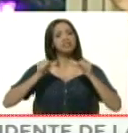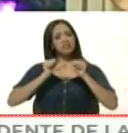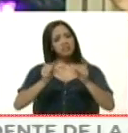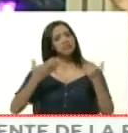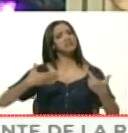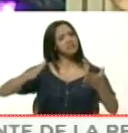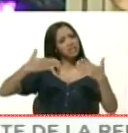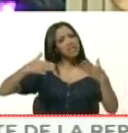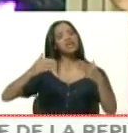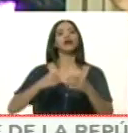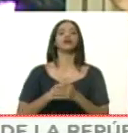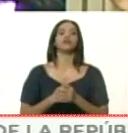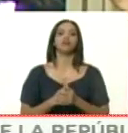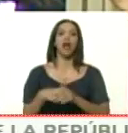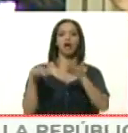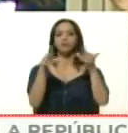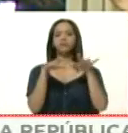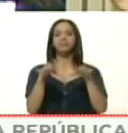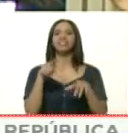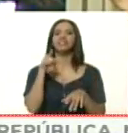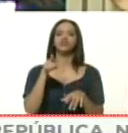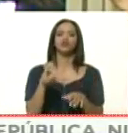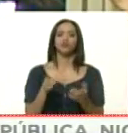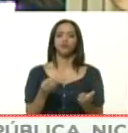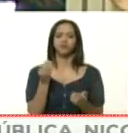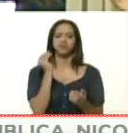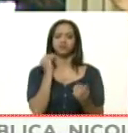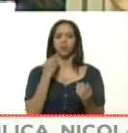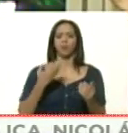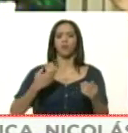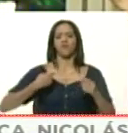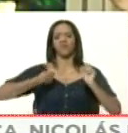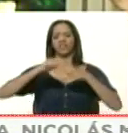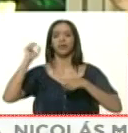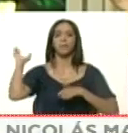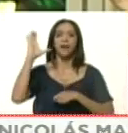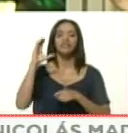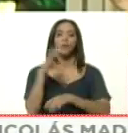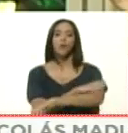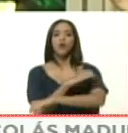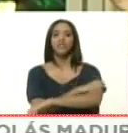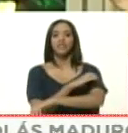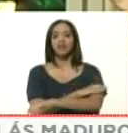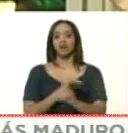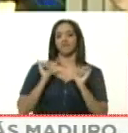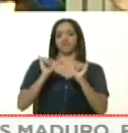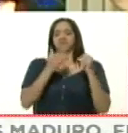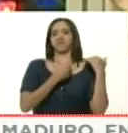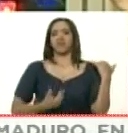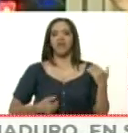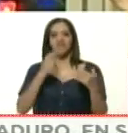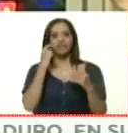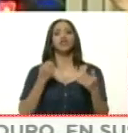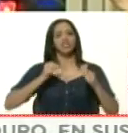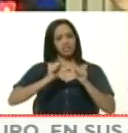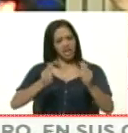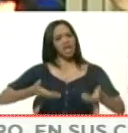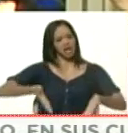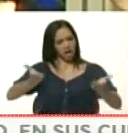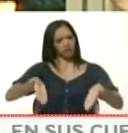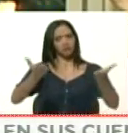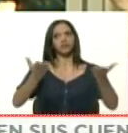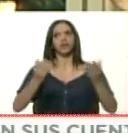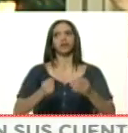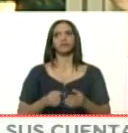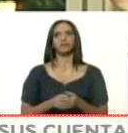la conspiración de sus peleles, de los vendepatrias, de la oposición autoproclamada y fascista. Que sigan, pues, que